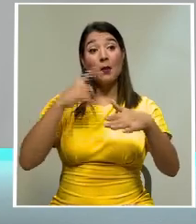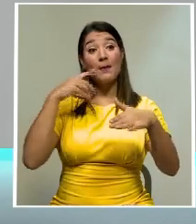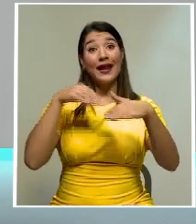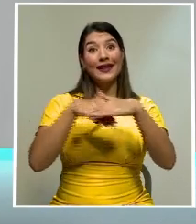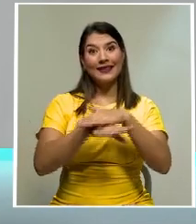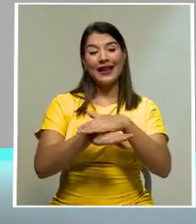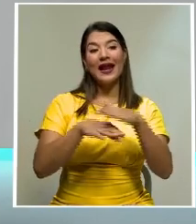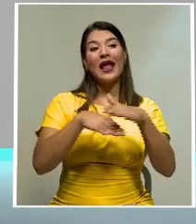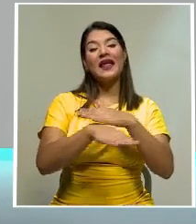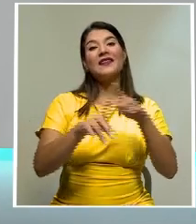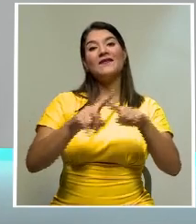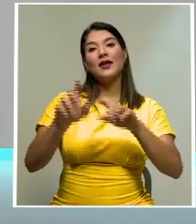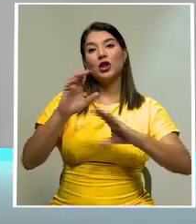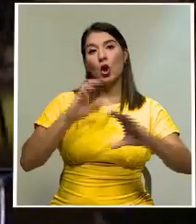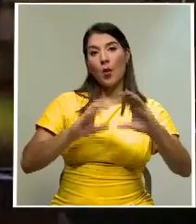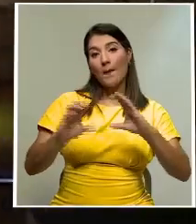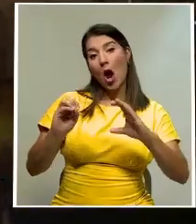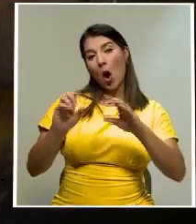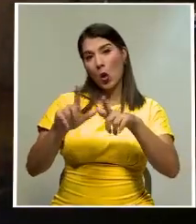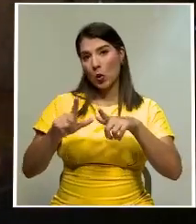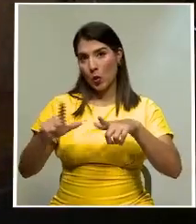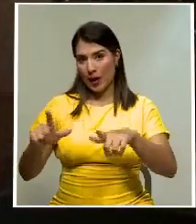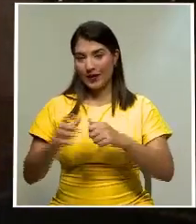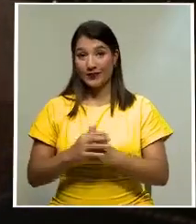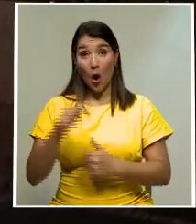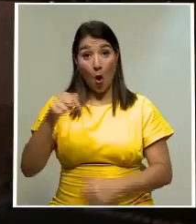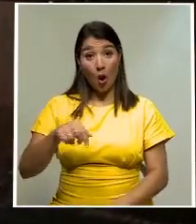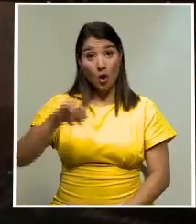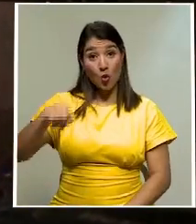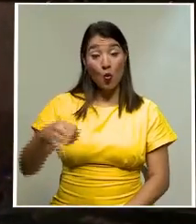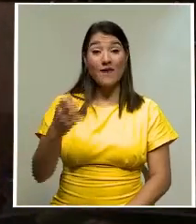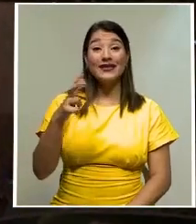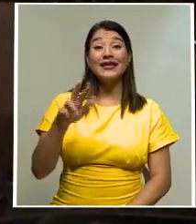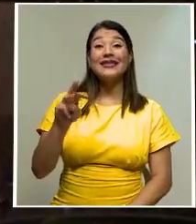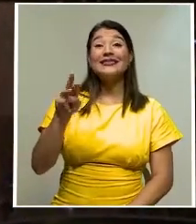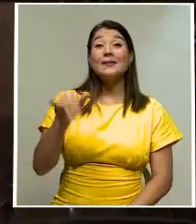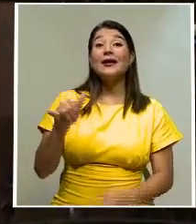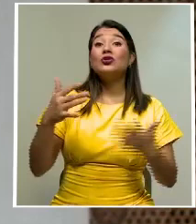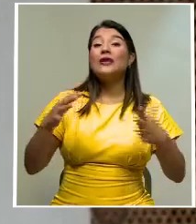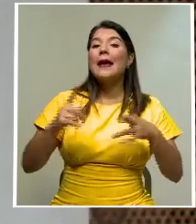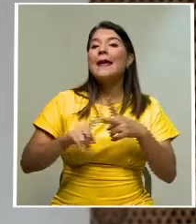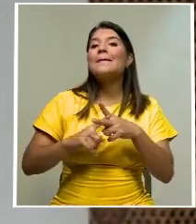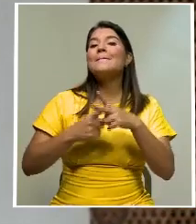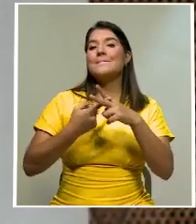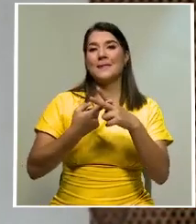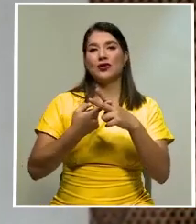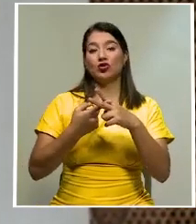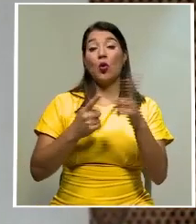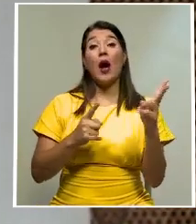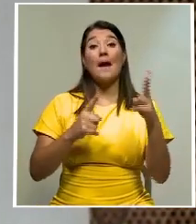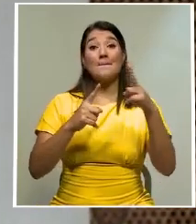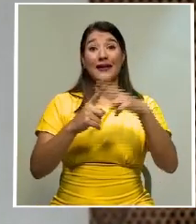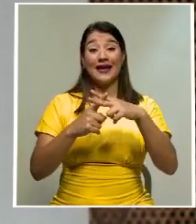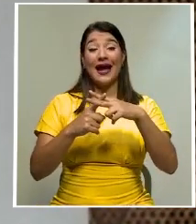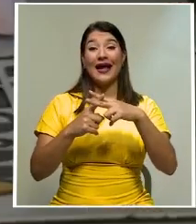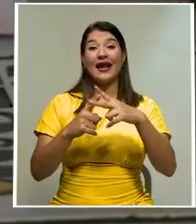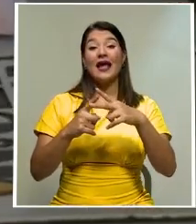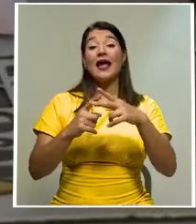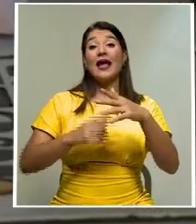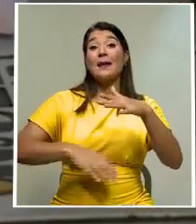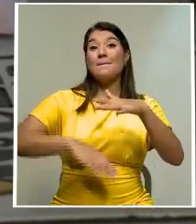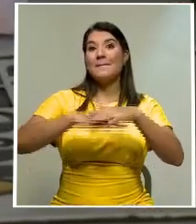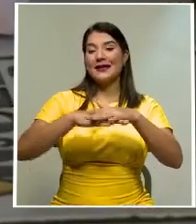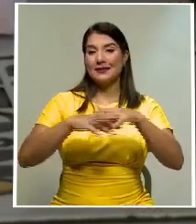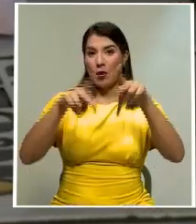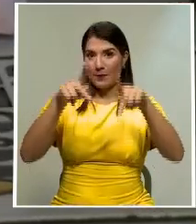31 de mayo. Este jueves 13 de mayo comenzó a regir la reducción de aforos en establecimientos y algunas